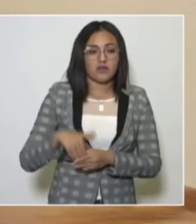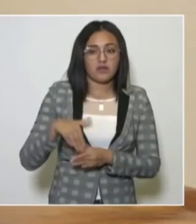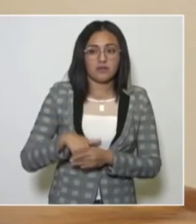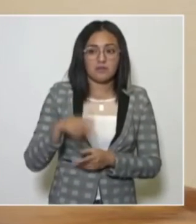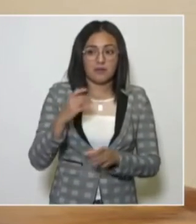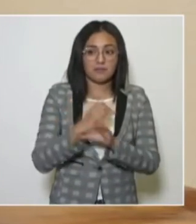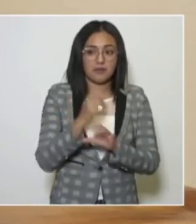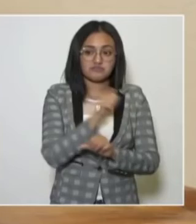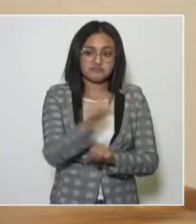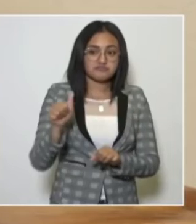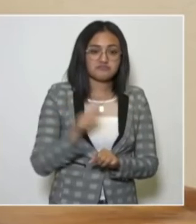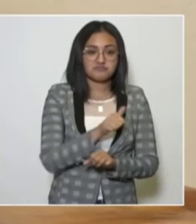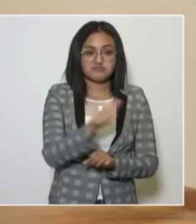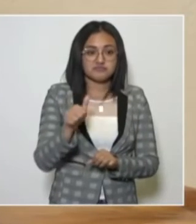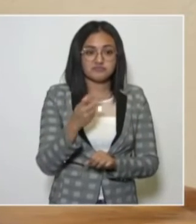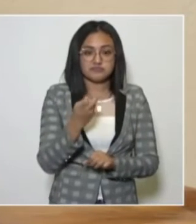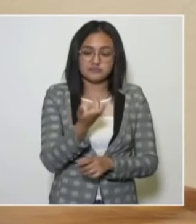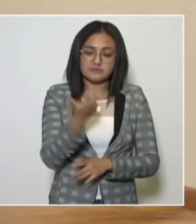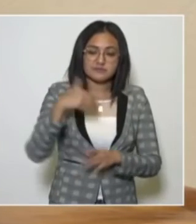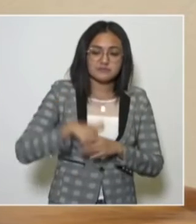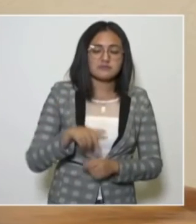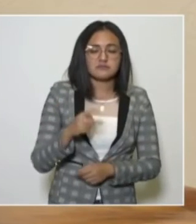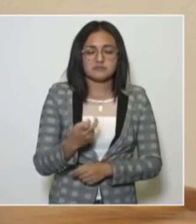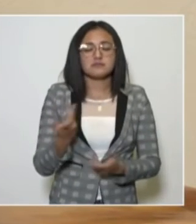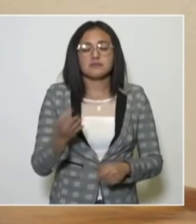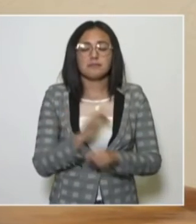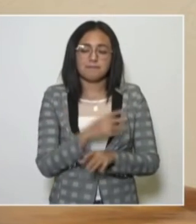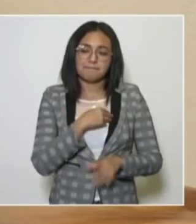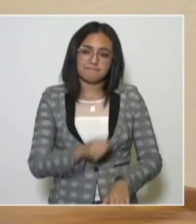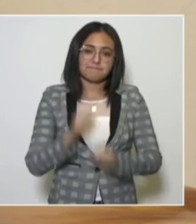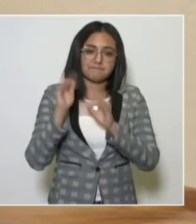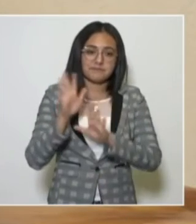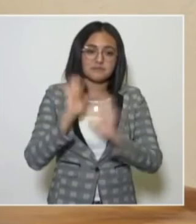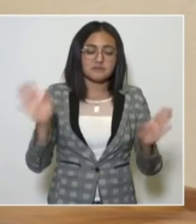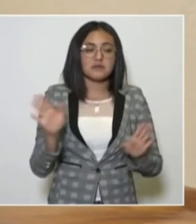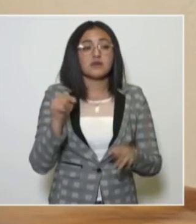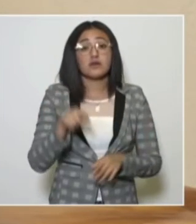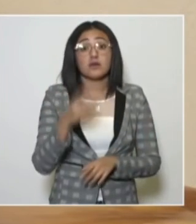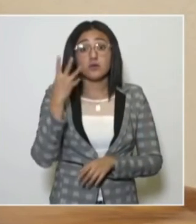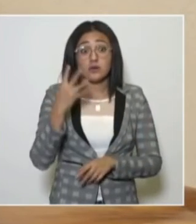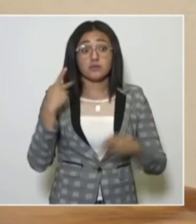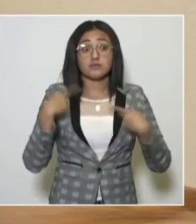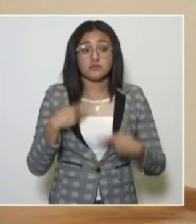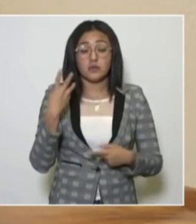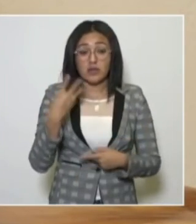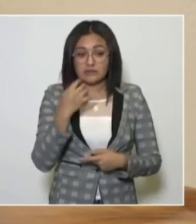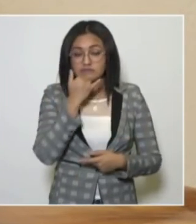recolectado. Entonces se han puesto a disposición, ya son